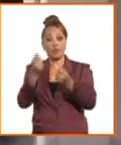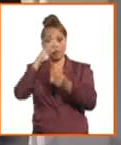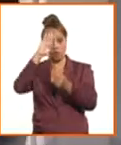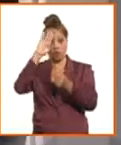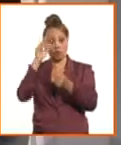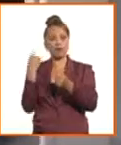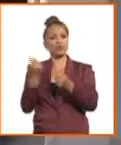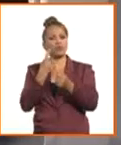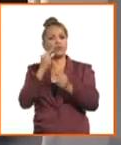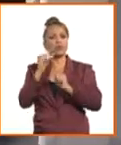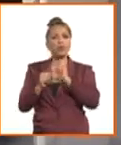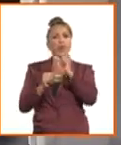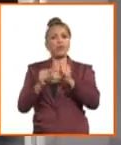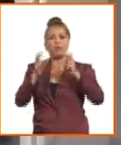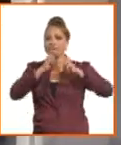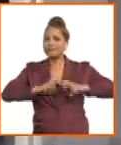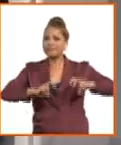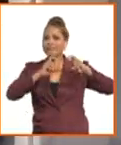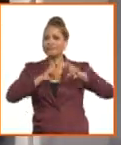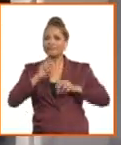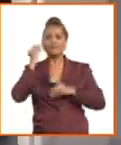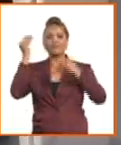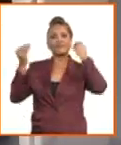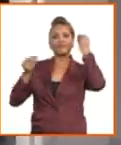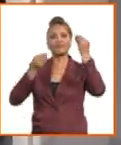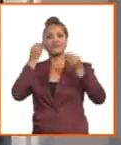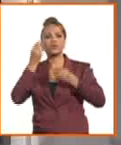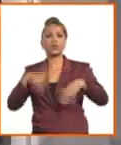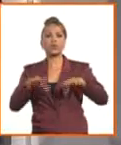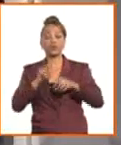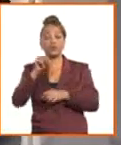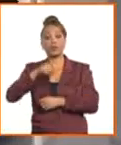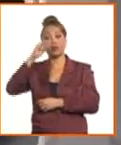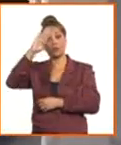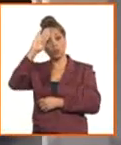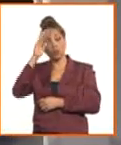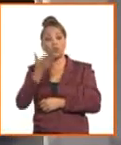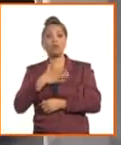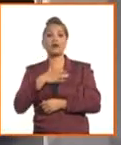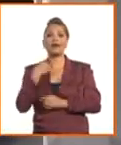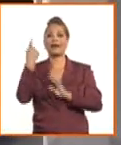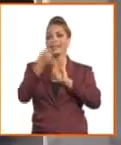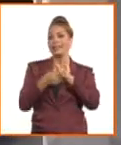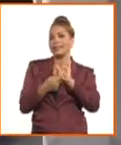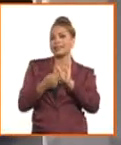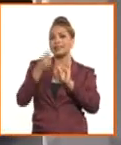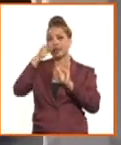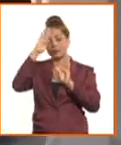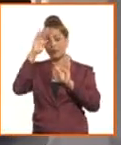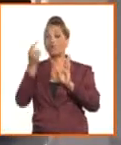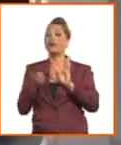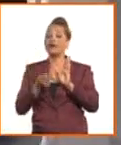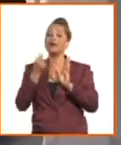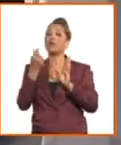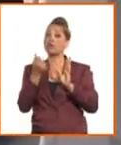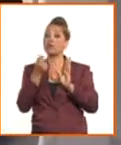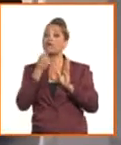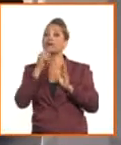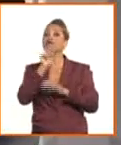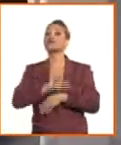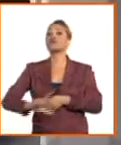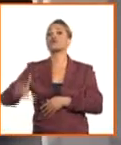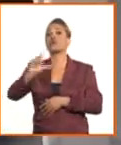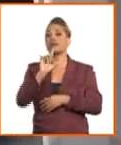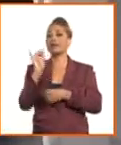venido estudiando y evaluando en nuestras condiciones, con nuestras particularidades, que es una economía además socialista,